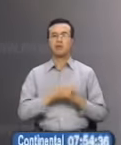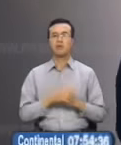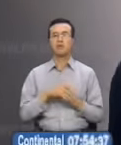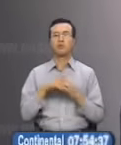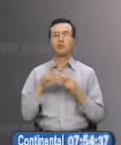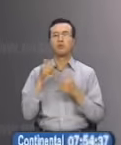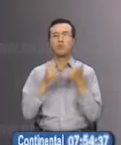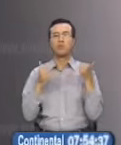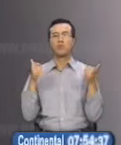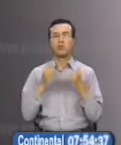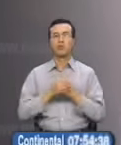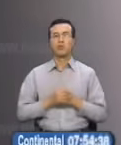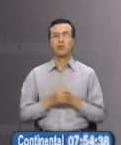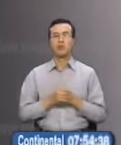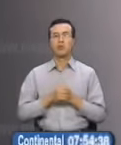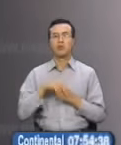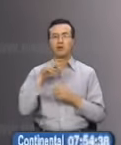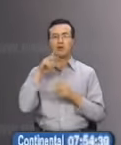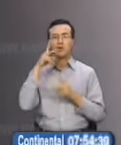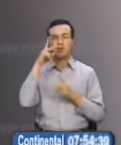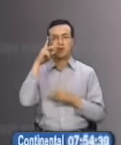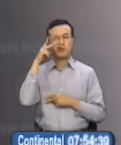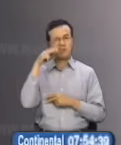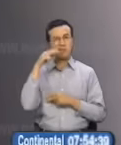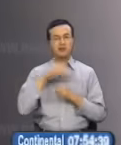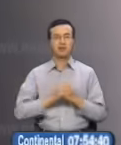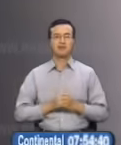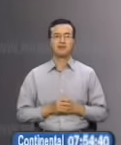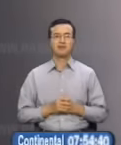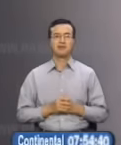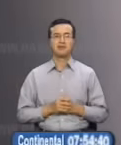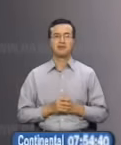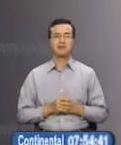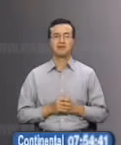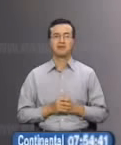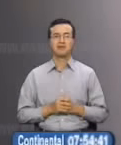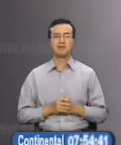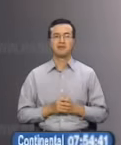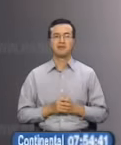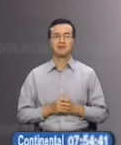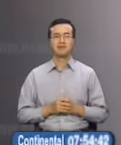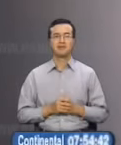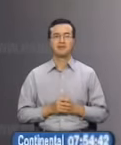emoji? La que guiña el ojo.